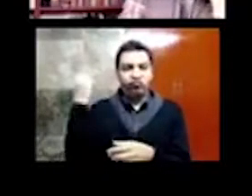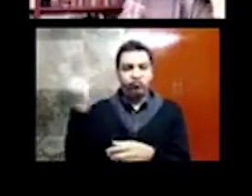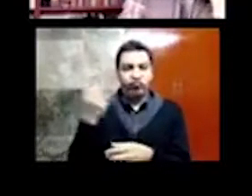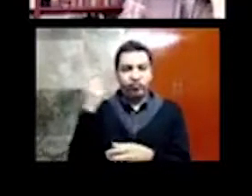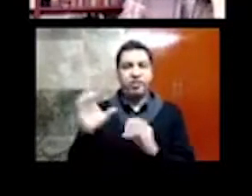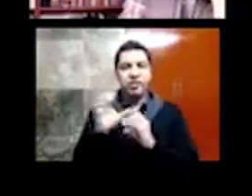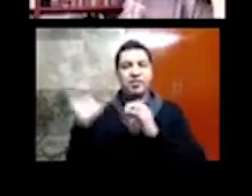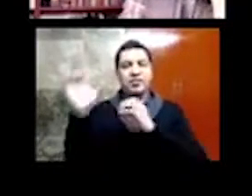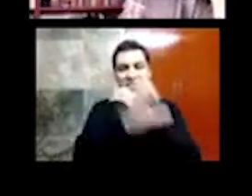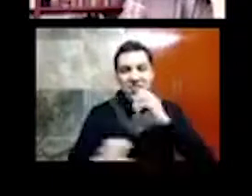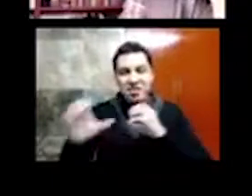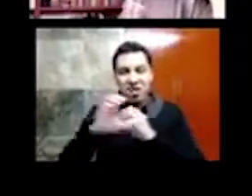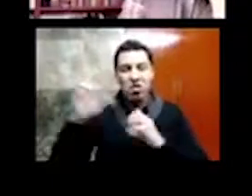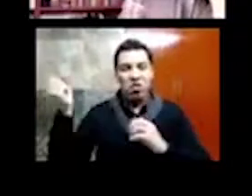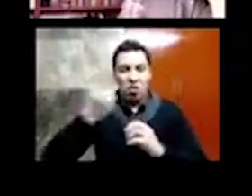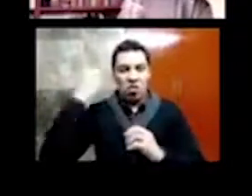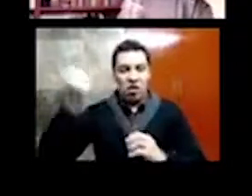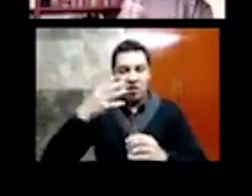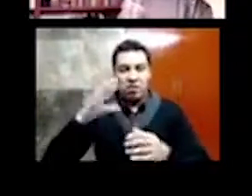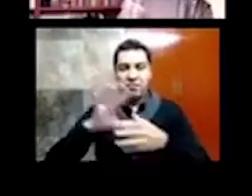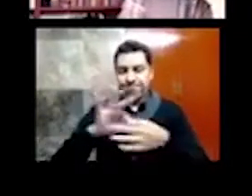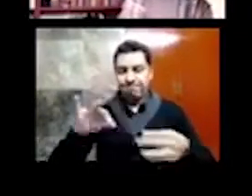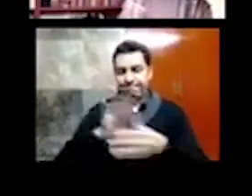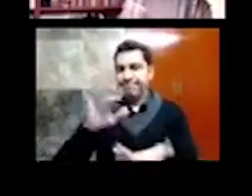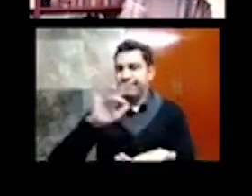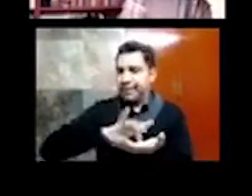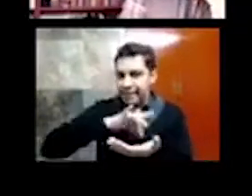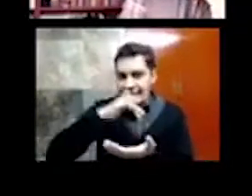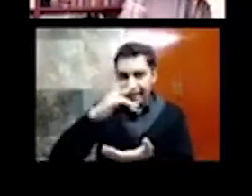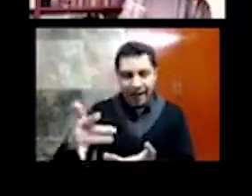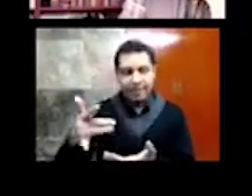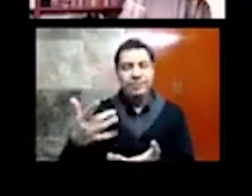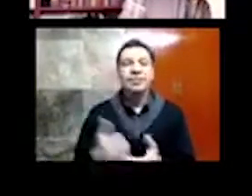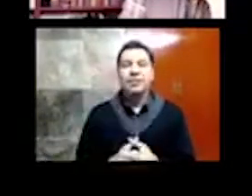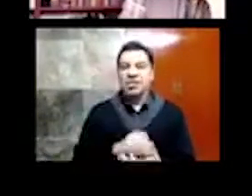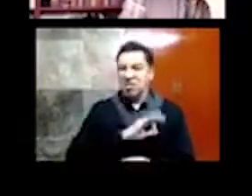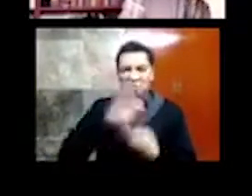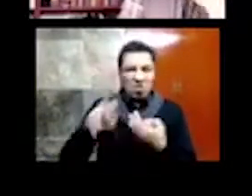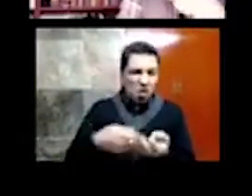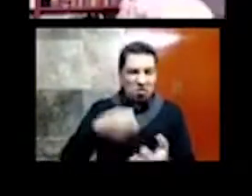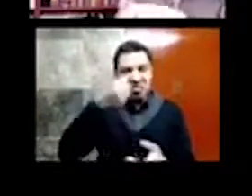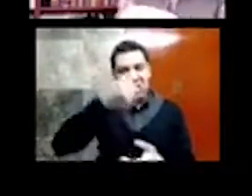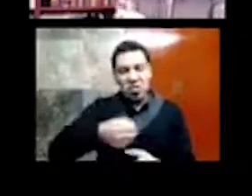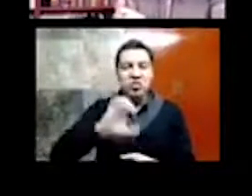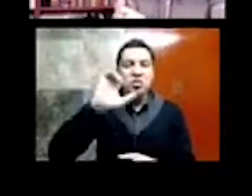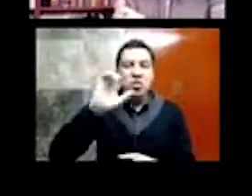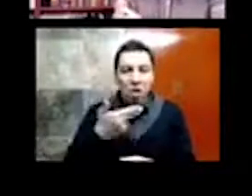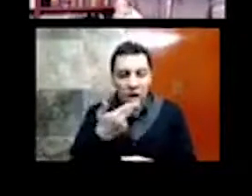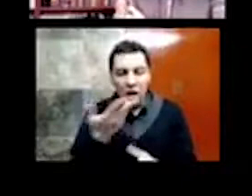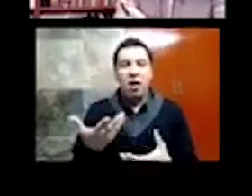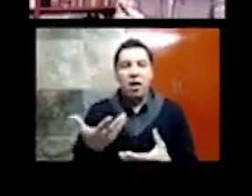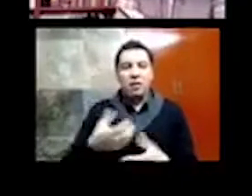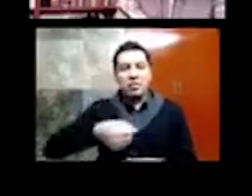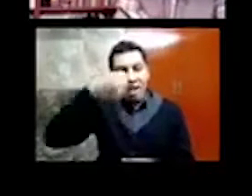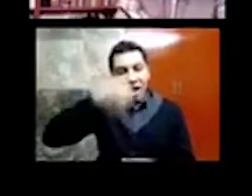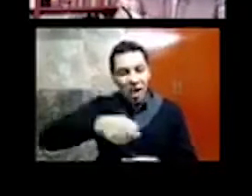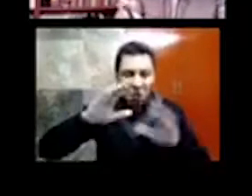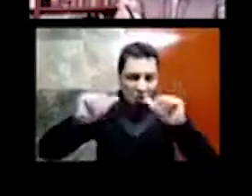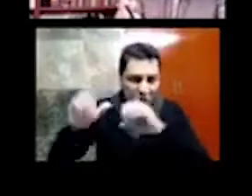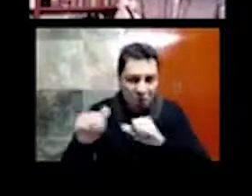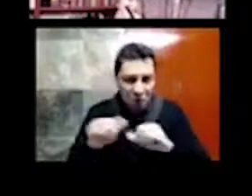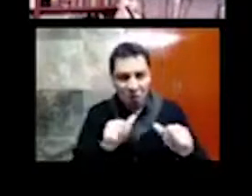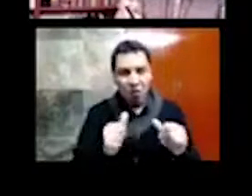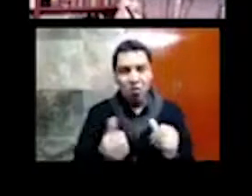tampoco conozco. Roberto Mora, buenos días desde Ciudad Juárez, Chihuahua. Carmen Camarillo te dice buenos días desde Ciudad